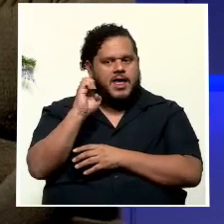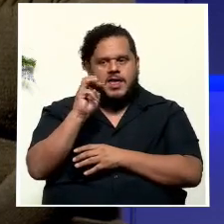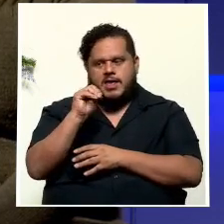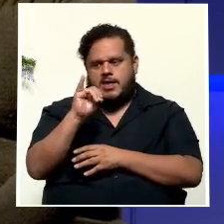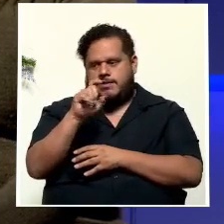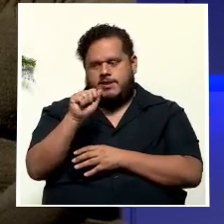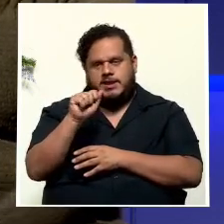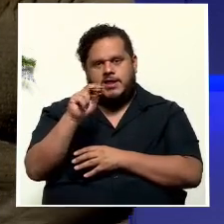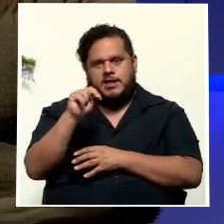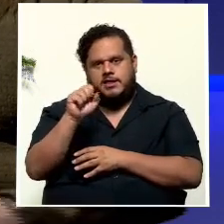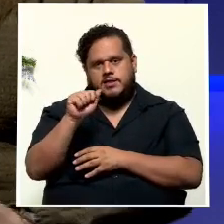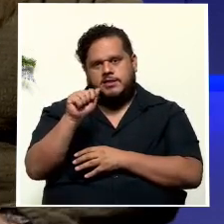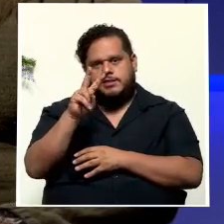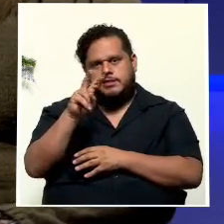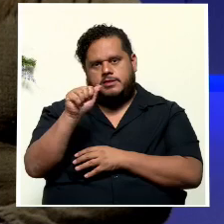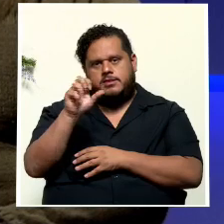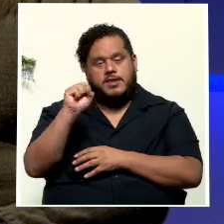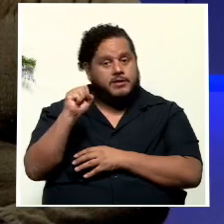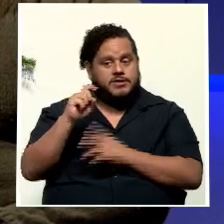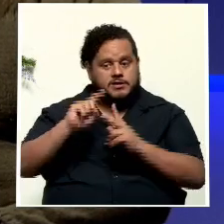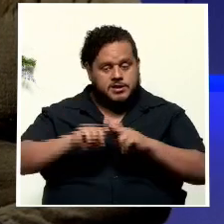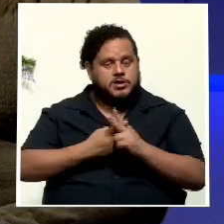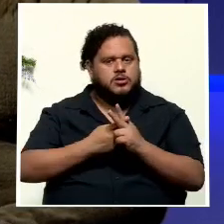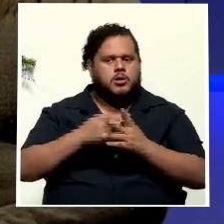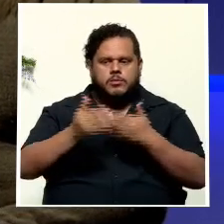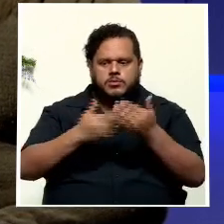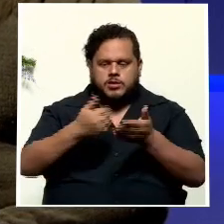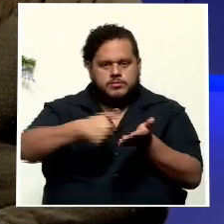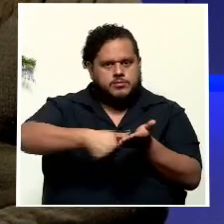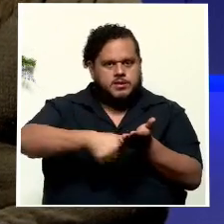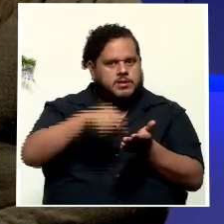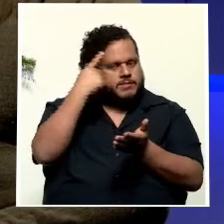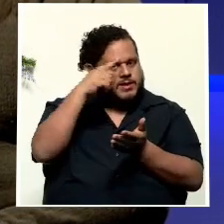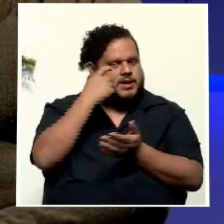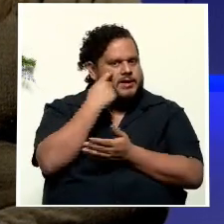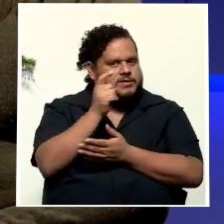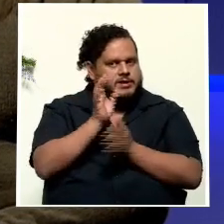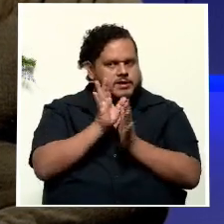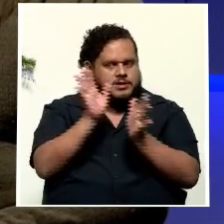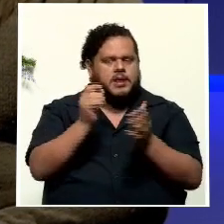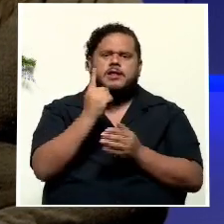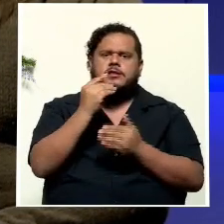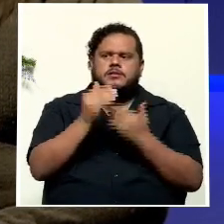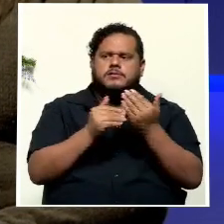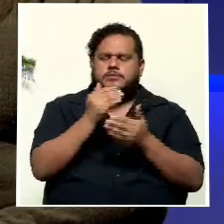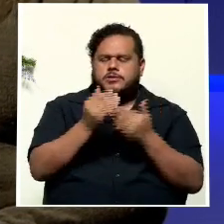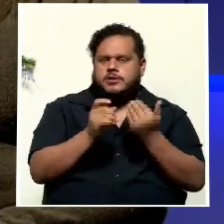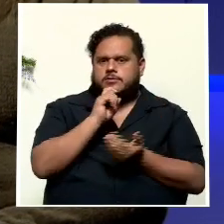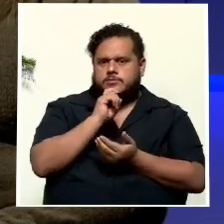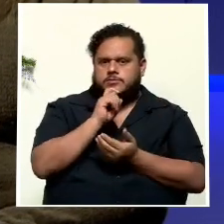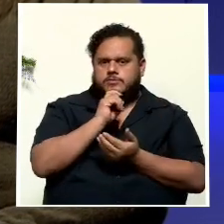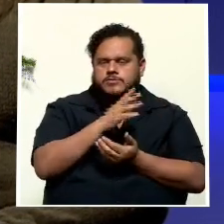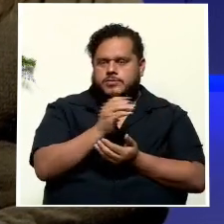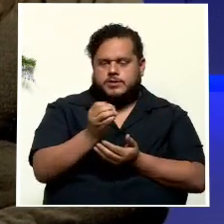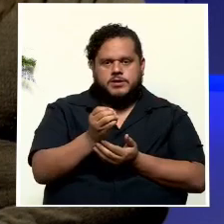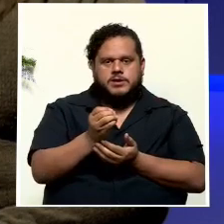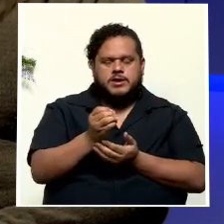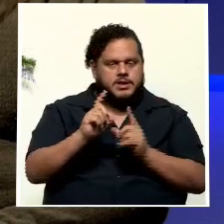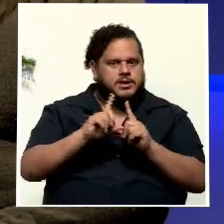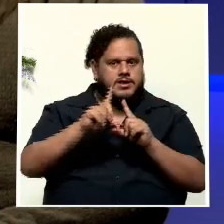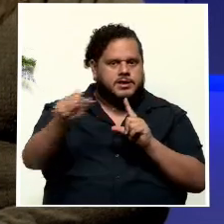el proceso de elecciones para la Fiscalía General. Es un proceso complejo y